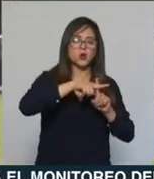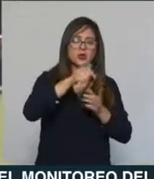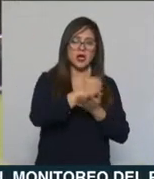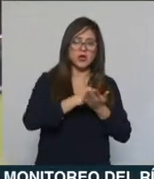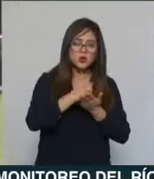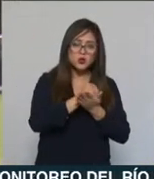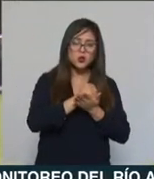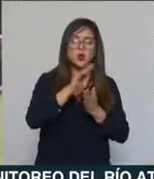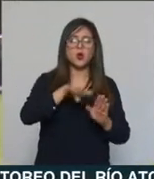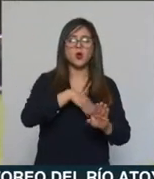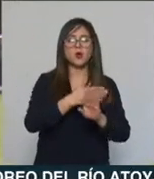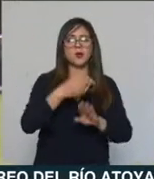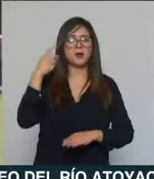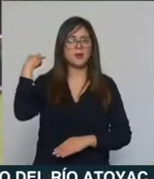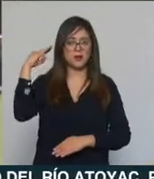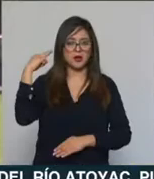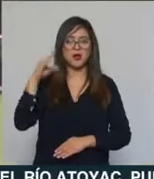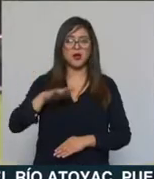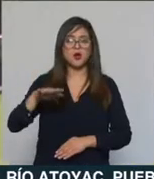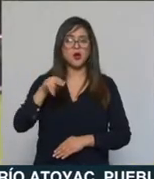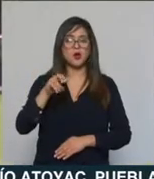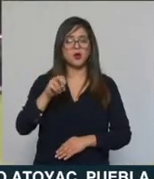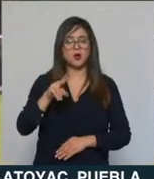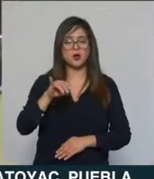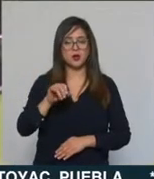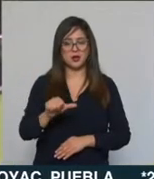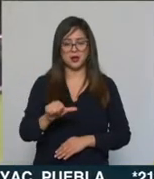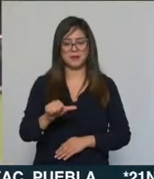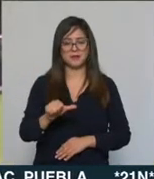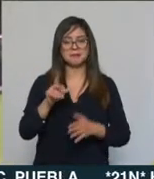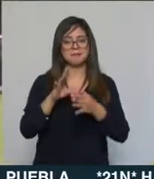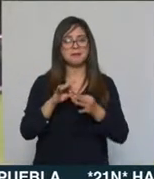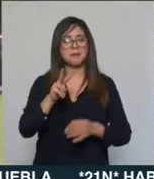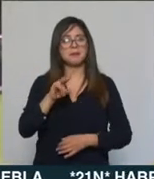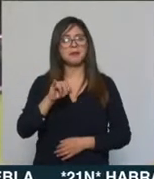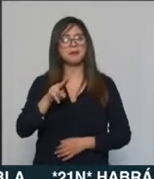Desde la Noria, con imágenes de Liber Rodríguez, reportó Vianey Zárate.